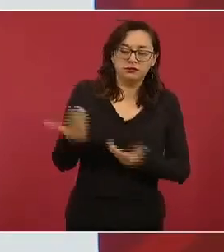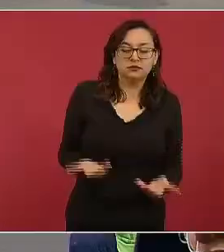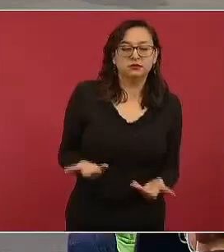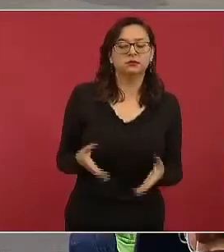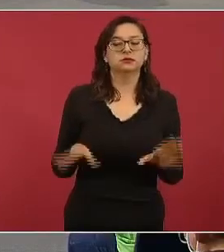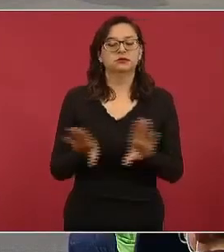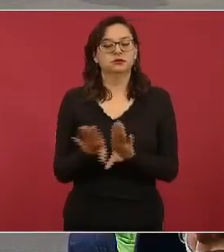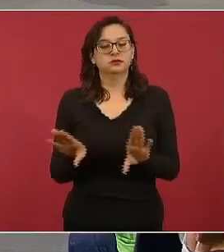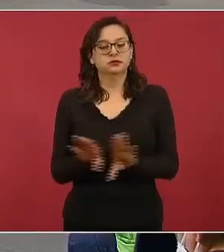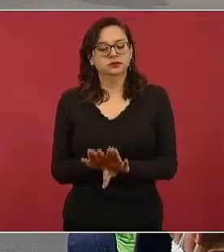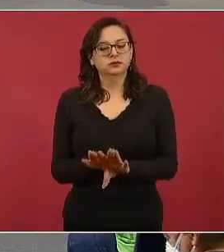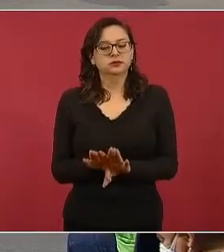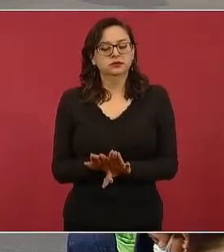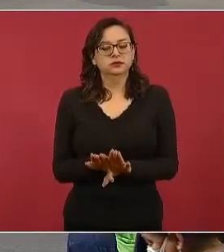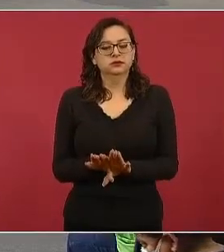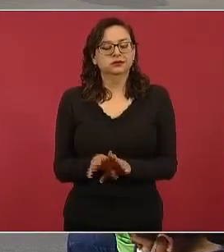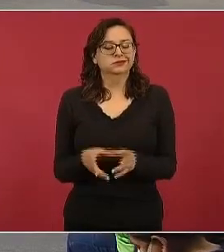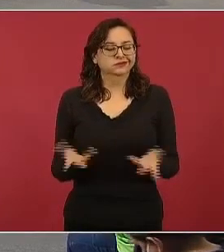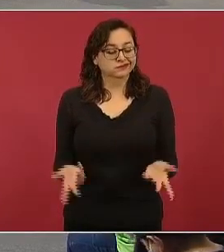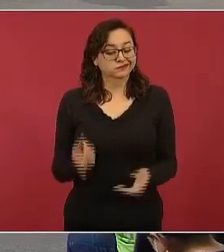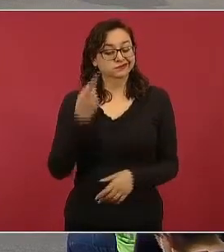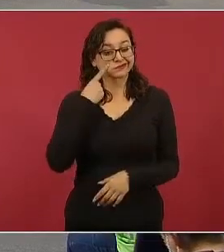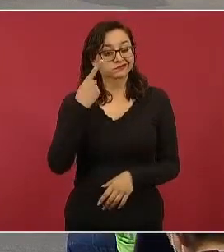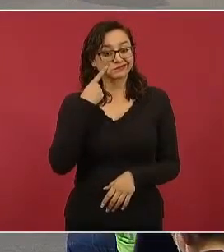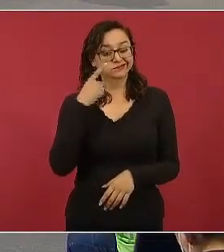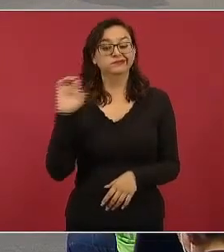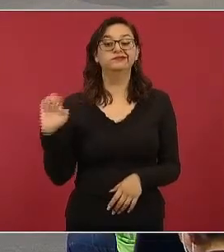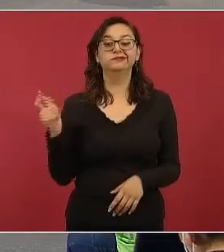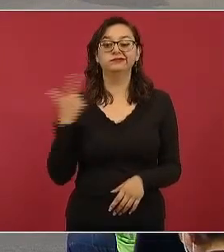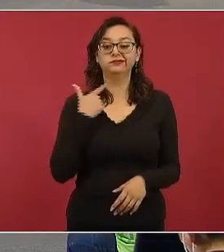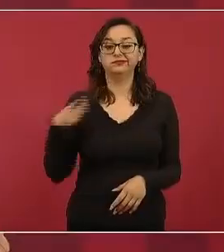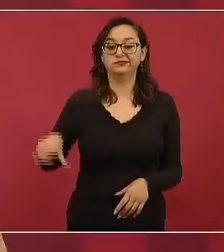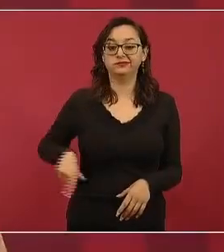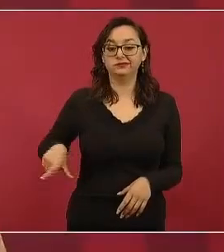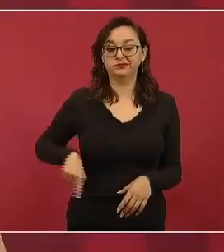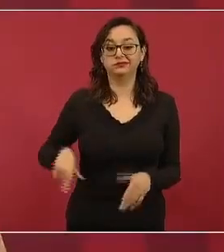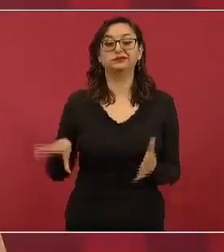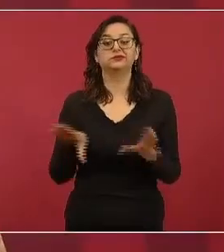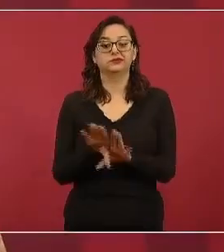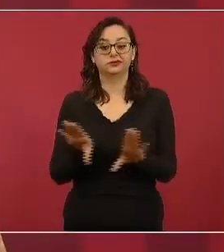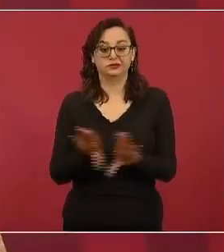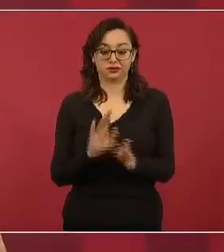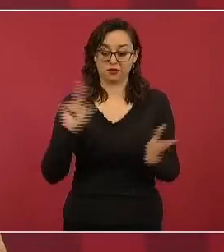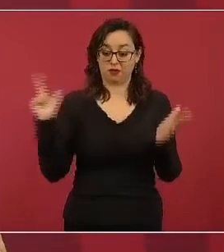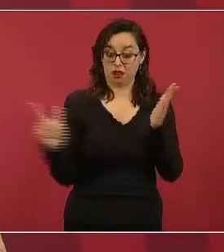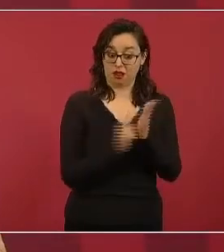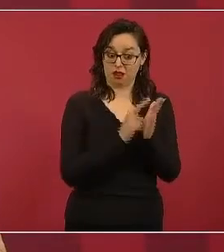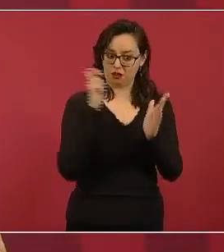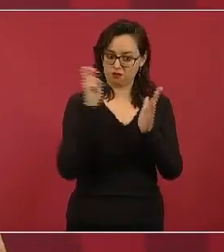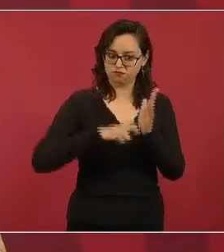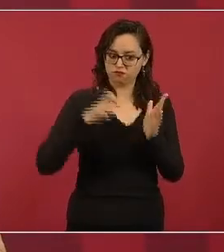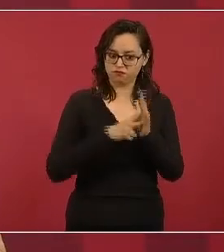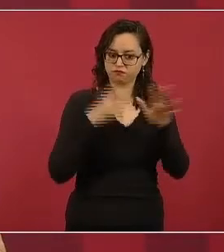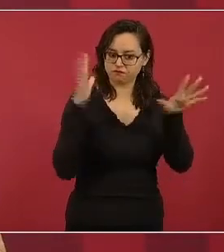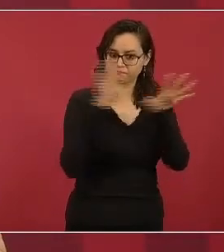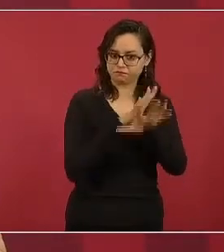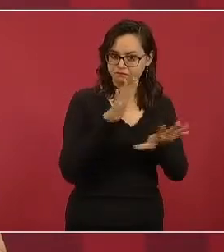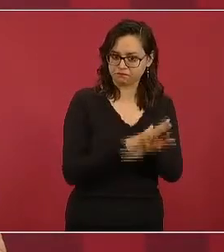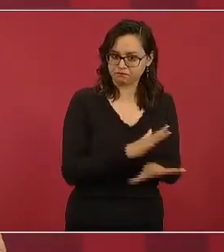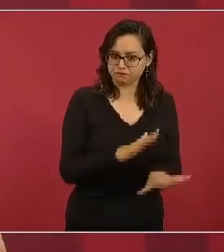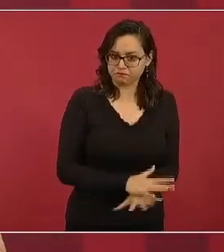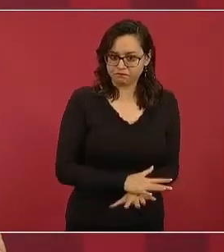Fíjense cómo actuaban. Se hacen las reformas, se